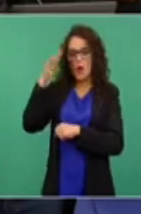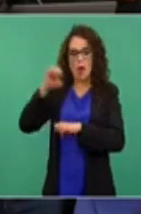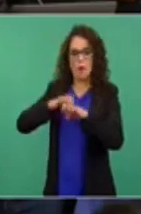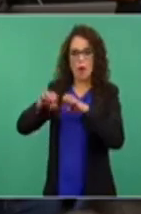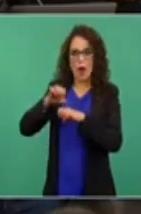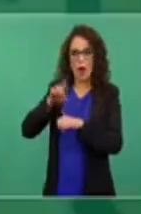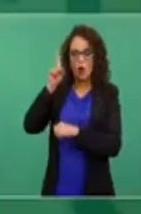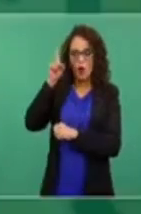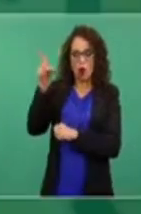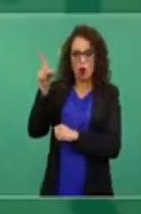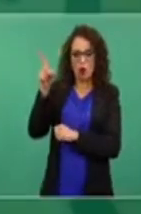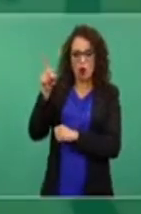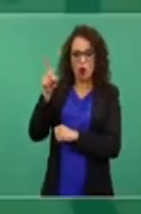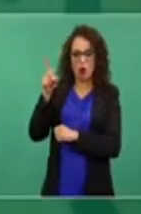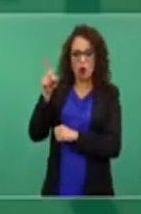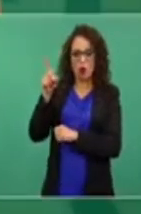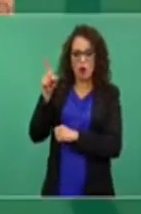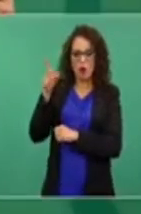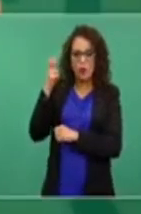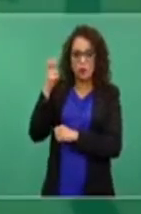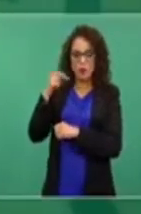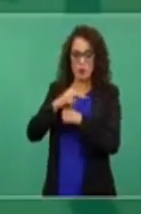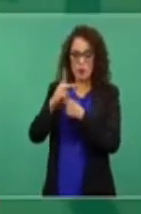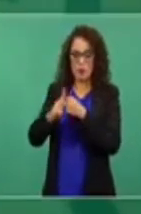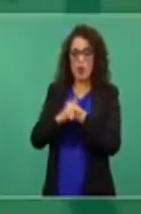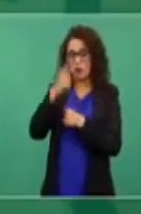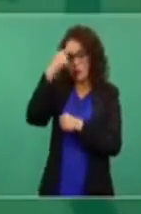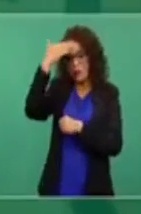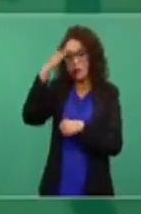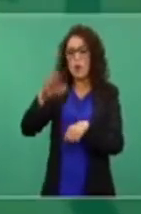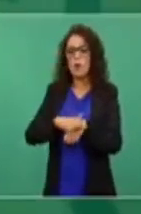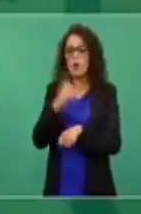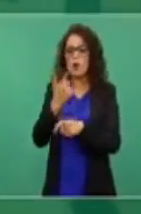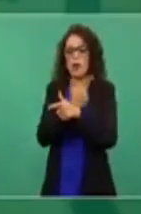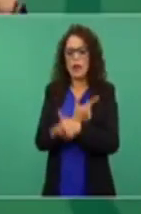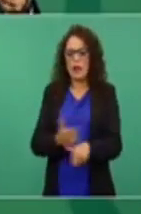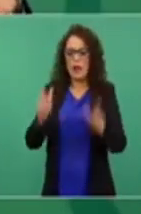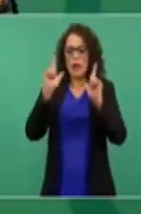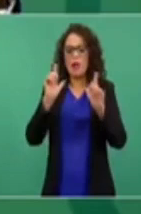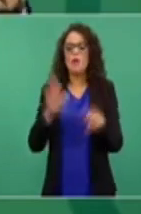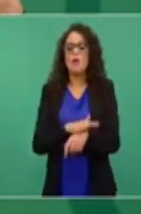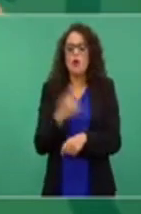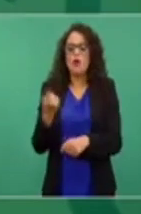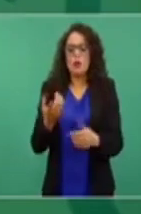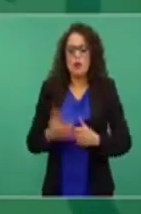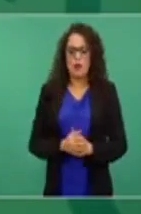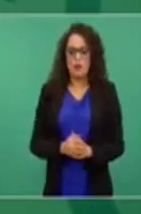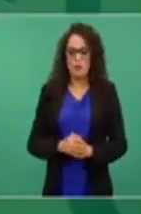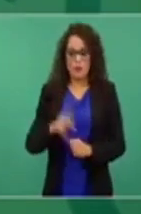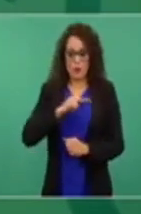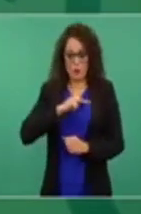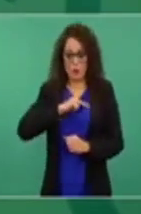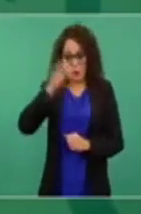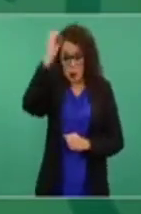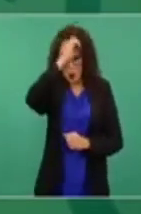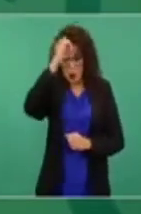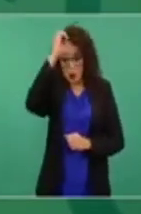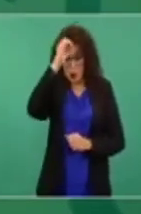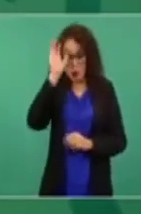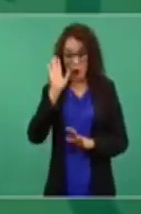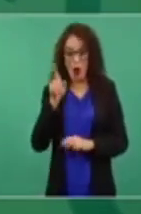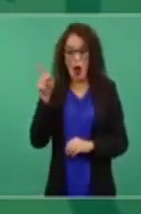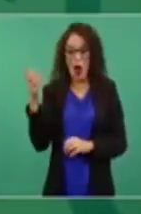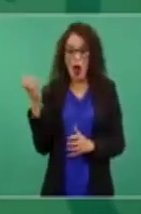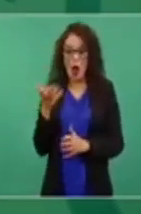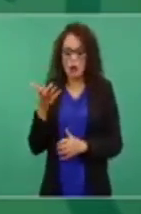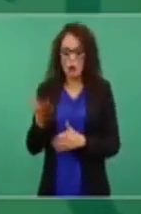liberó. Yo creo que él lo planteó y seguramente Relaciones Exteriores puede